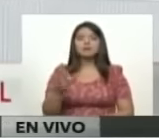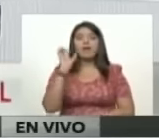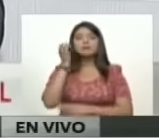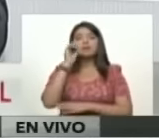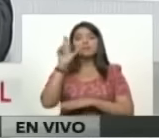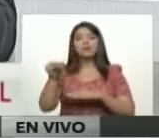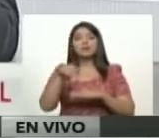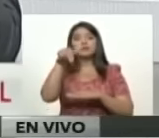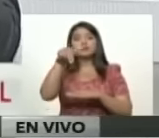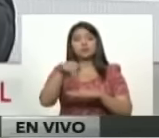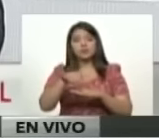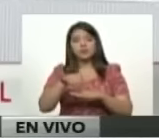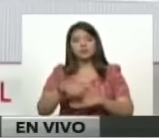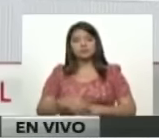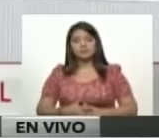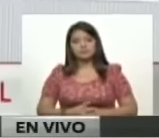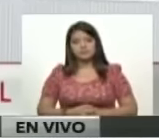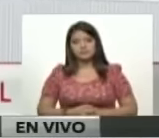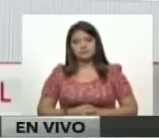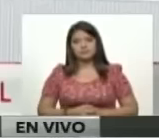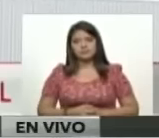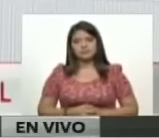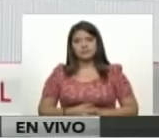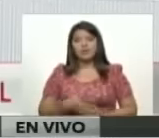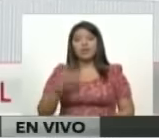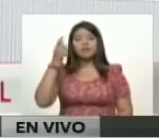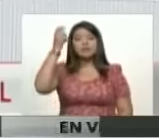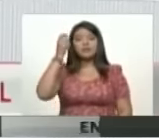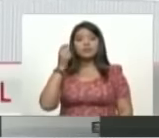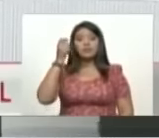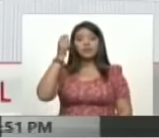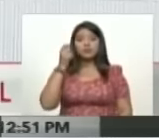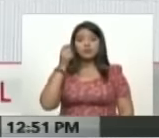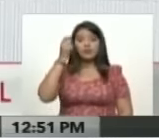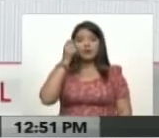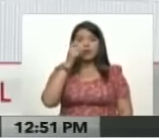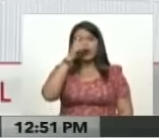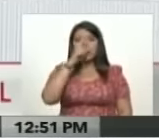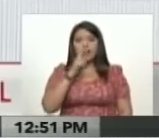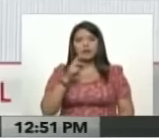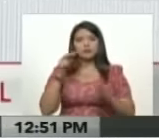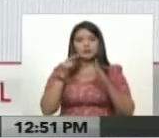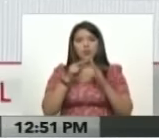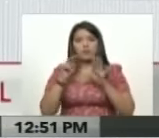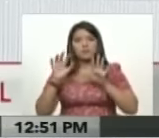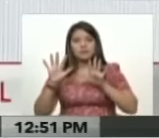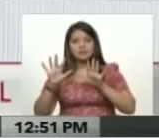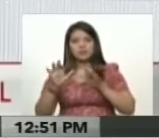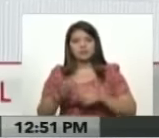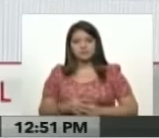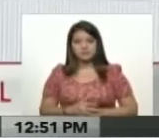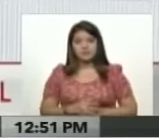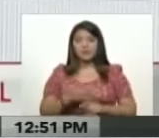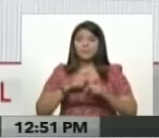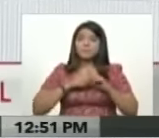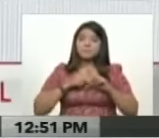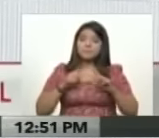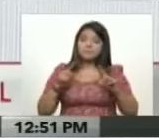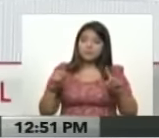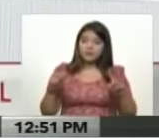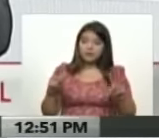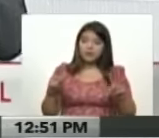Nacional como diputado principal en 2010, pero ya había